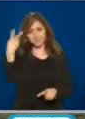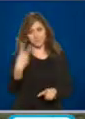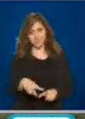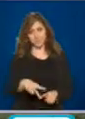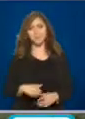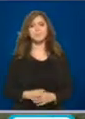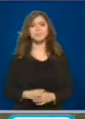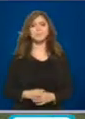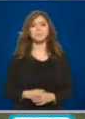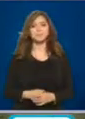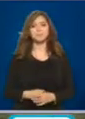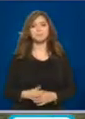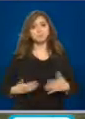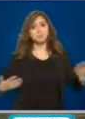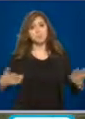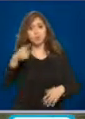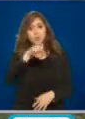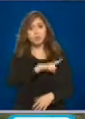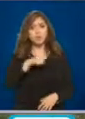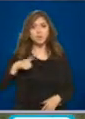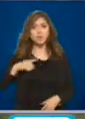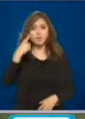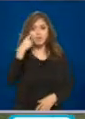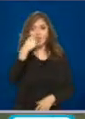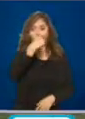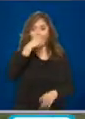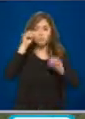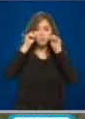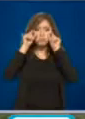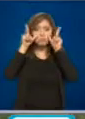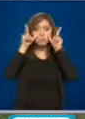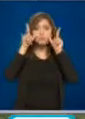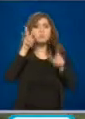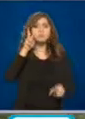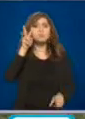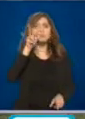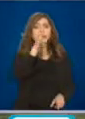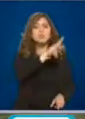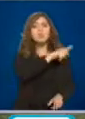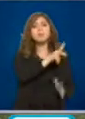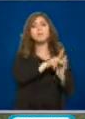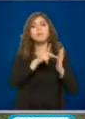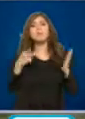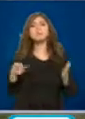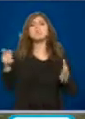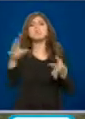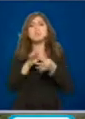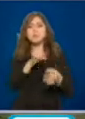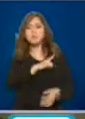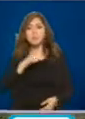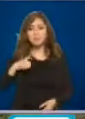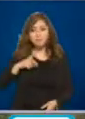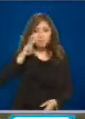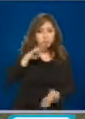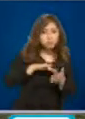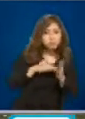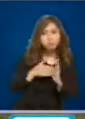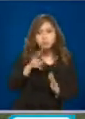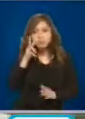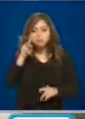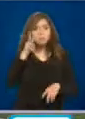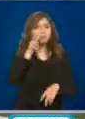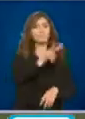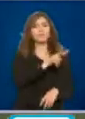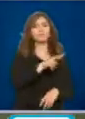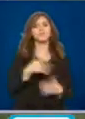pues abra los ojotes bien grandototes, porque el periodista eso es lo que tiene que tener, los ojos bien